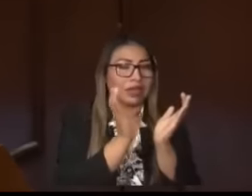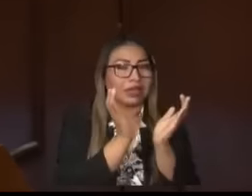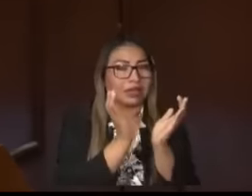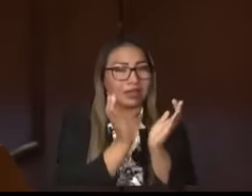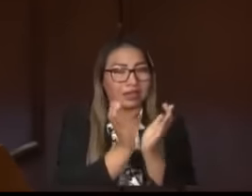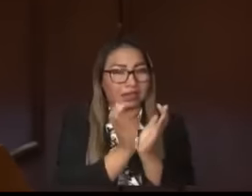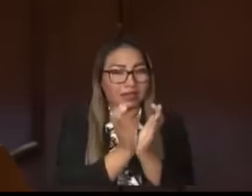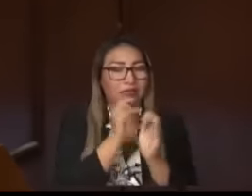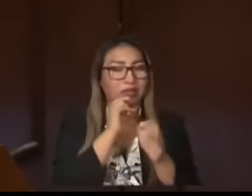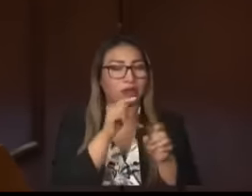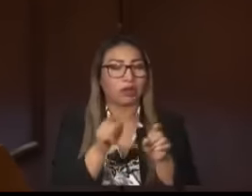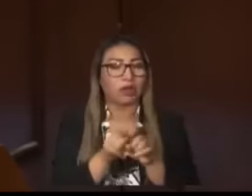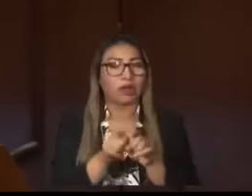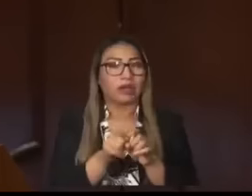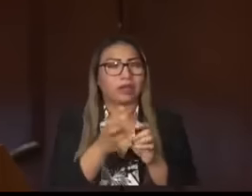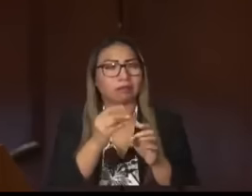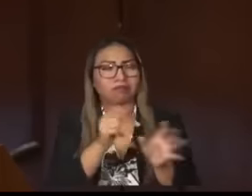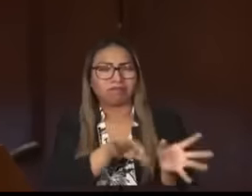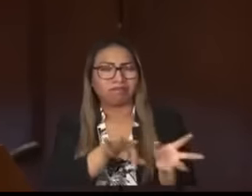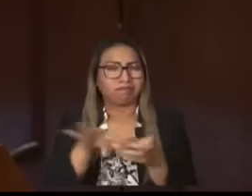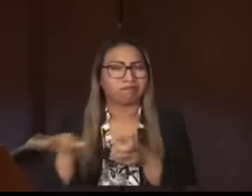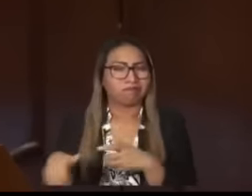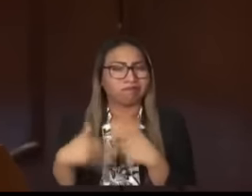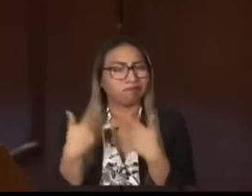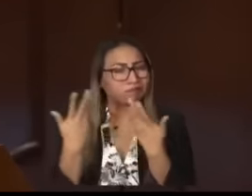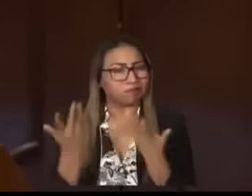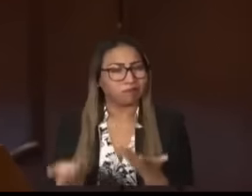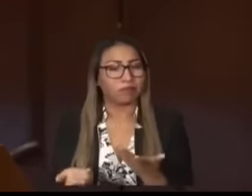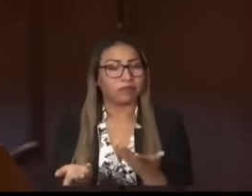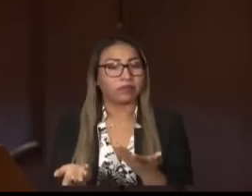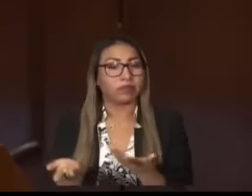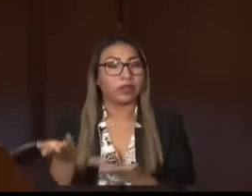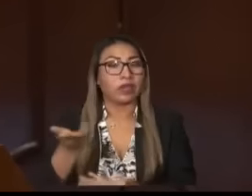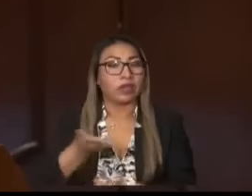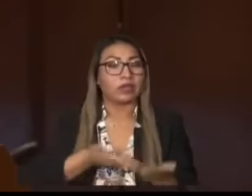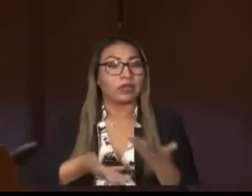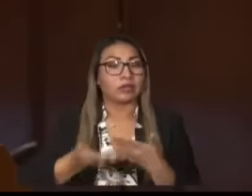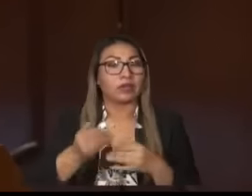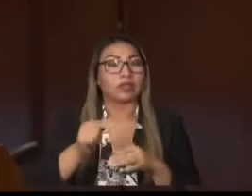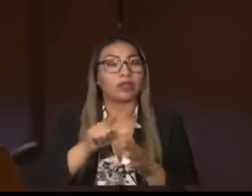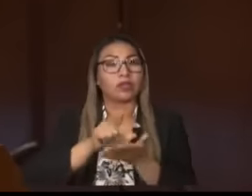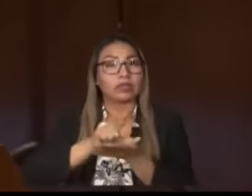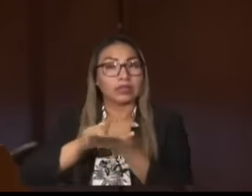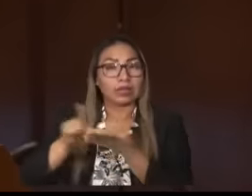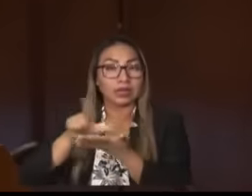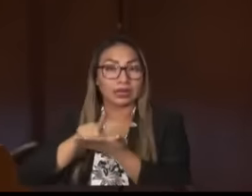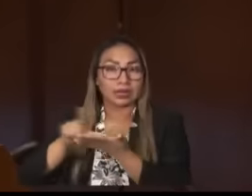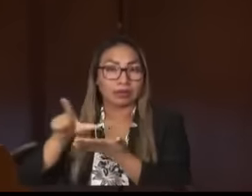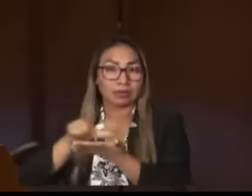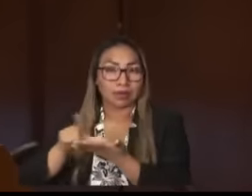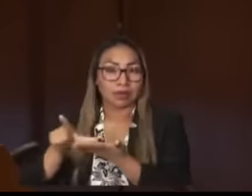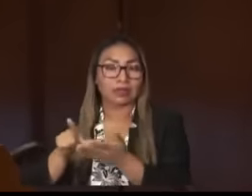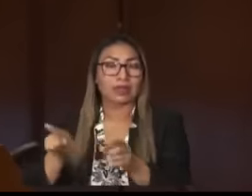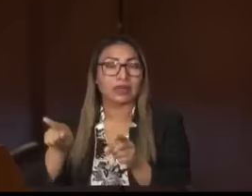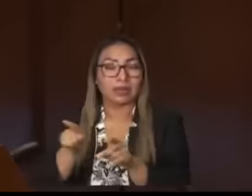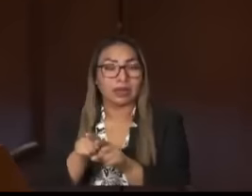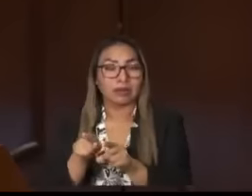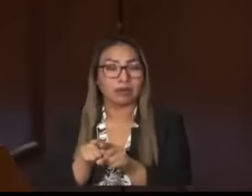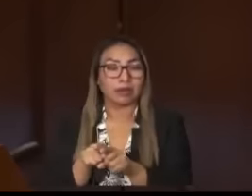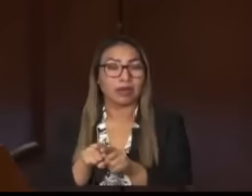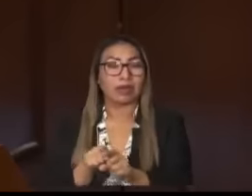También se ha privatizado los servicios de aseo en esa institución. Ya